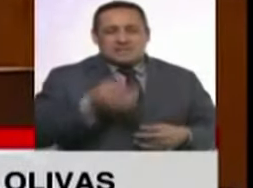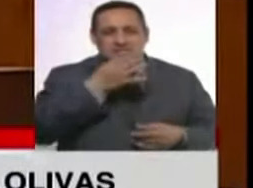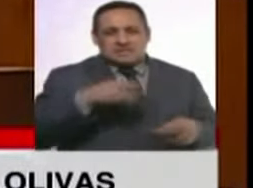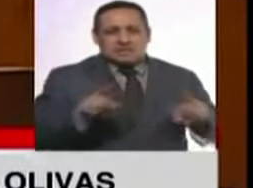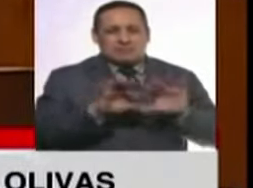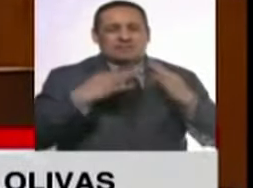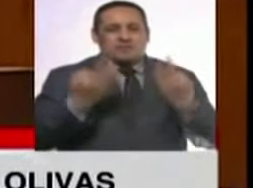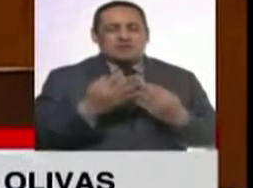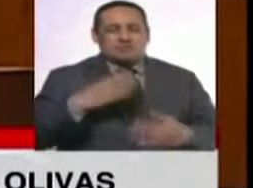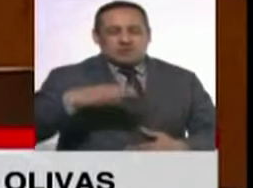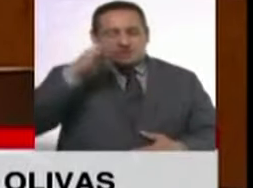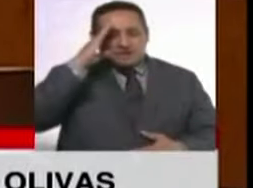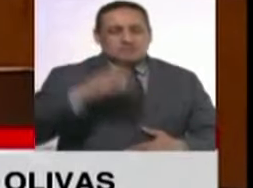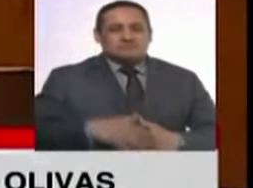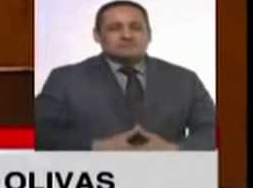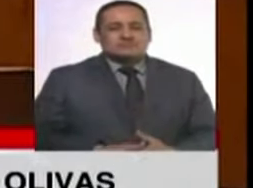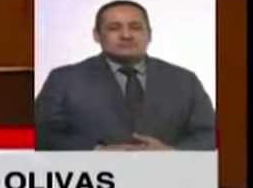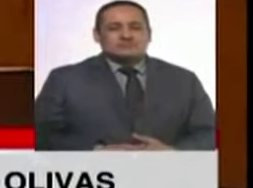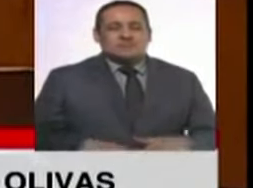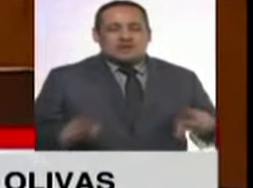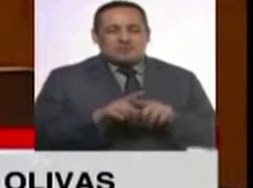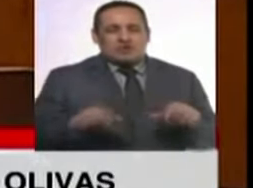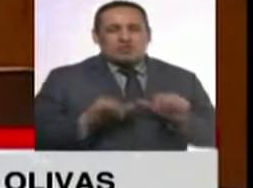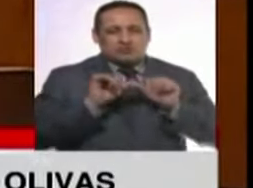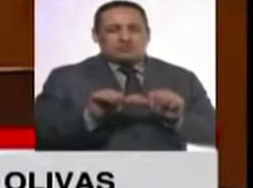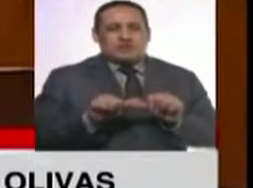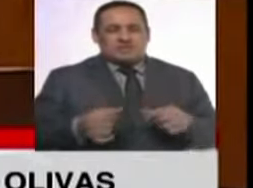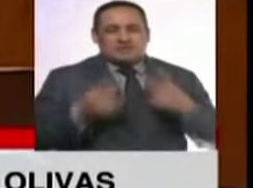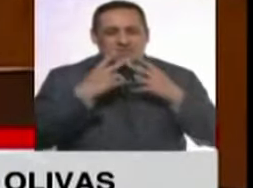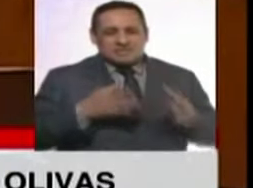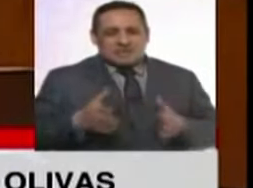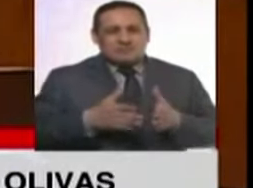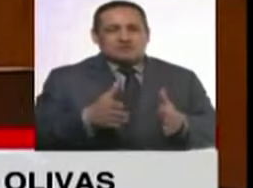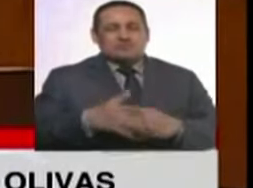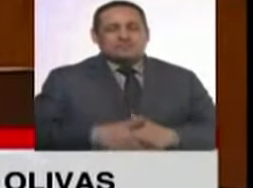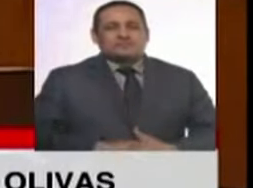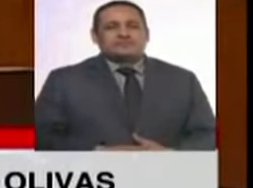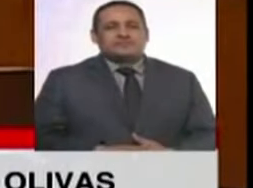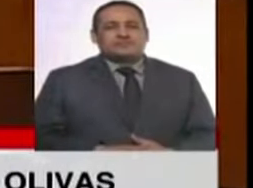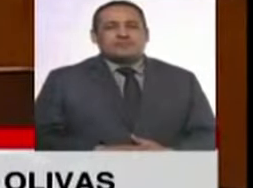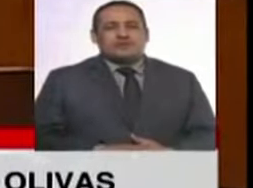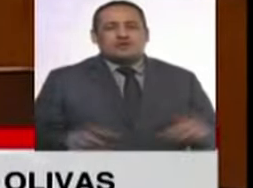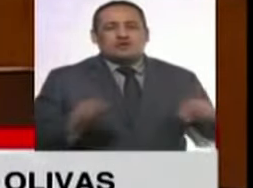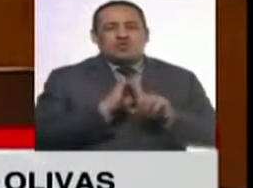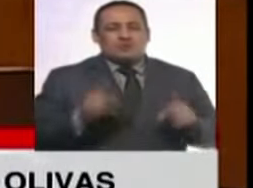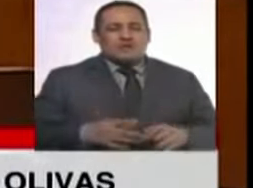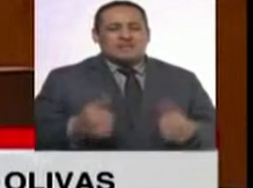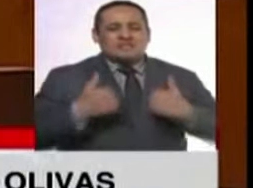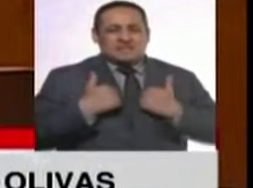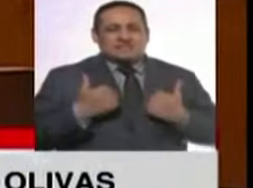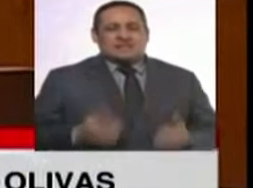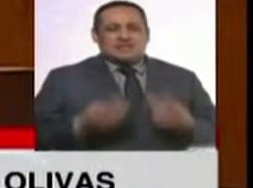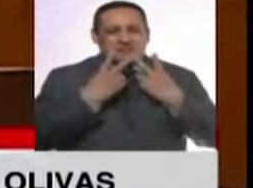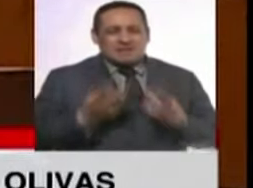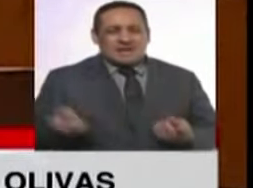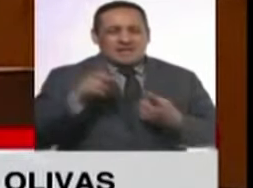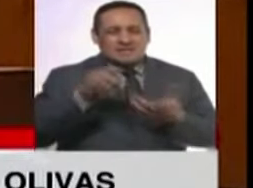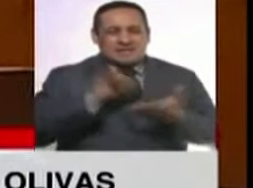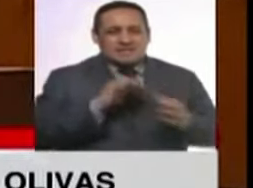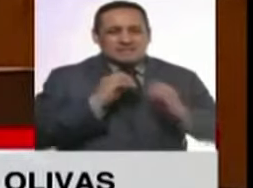la familia policial y seguiré en ese camino no voy a descansar Hasta